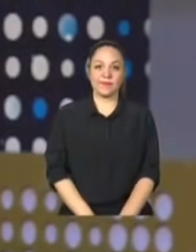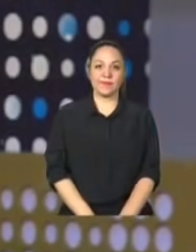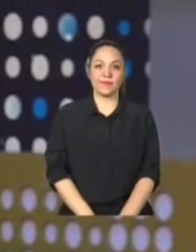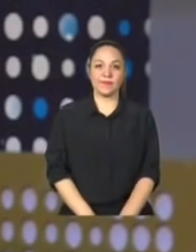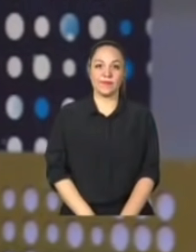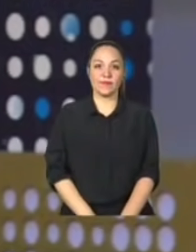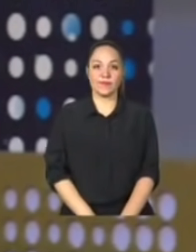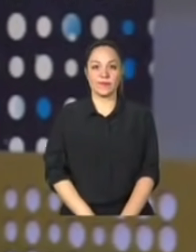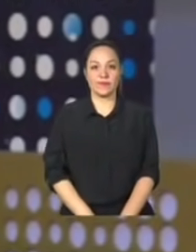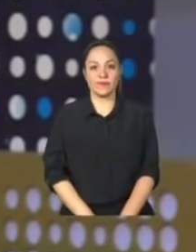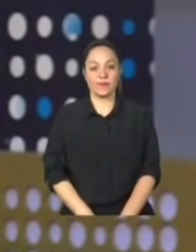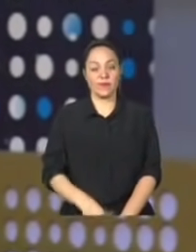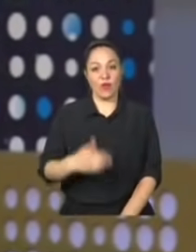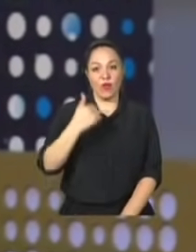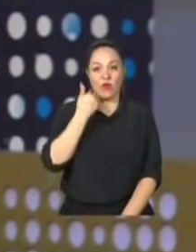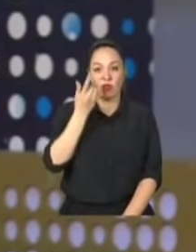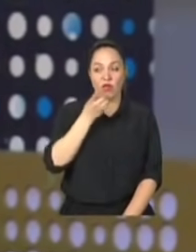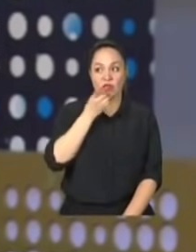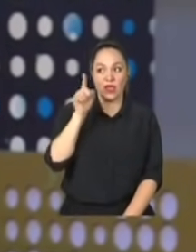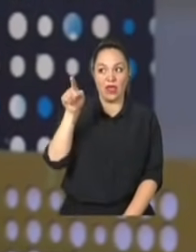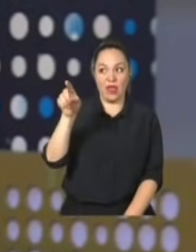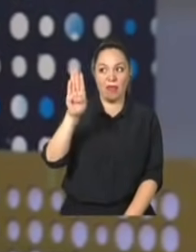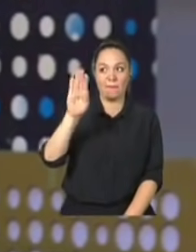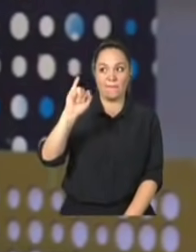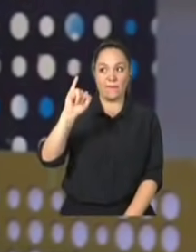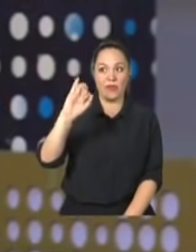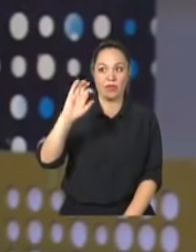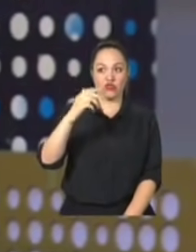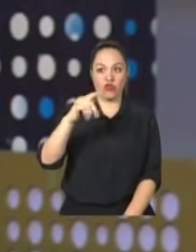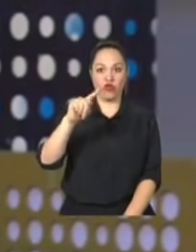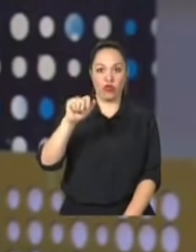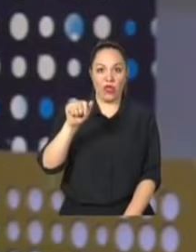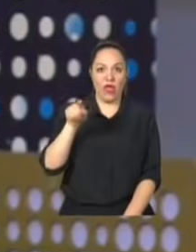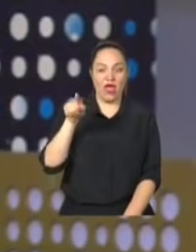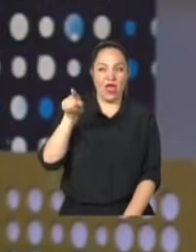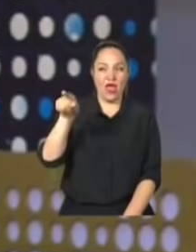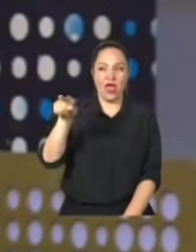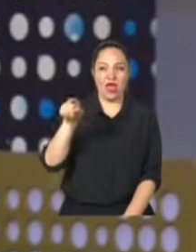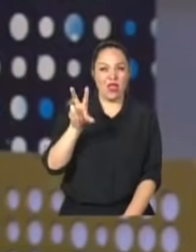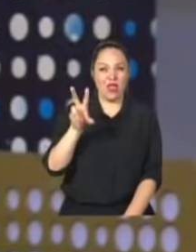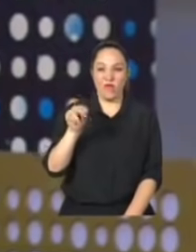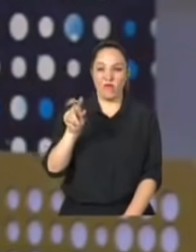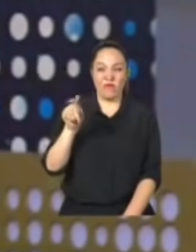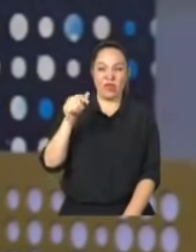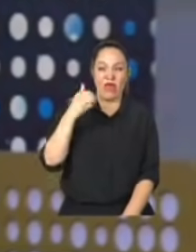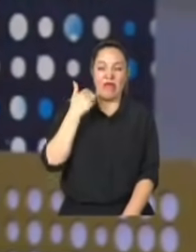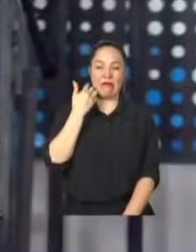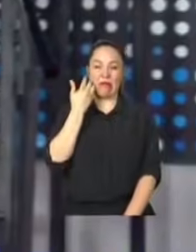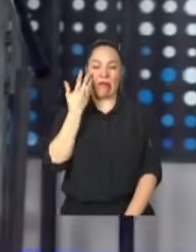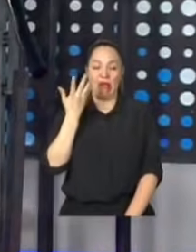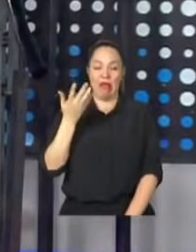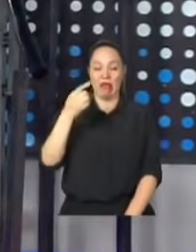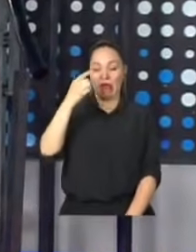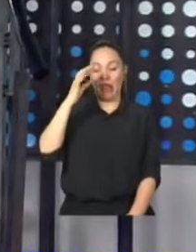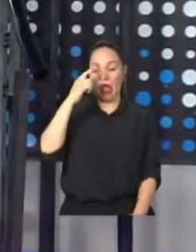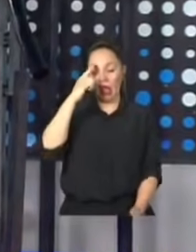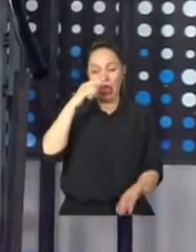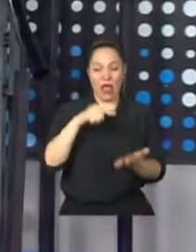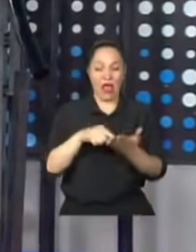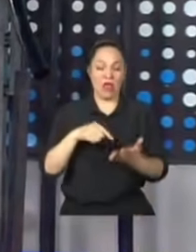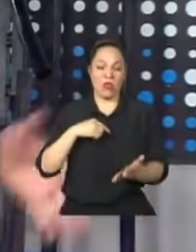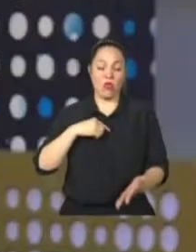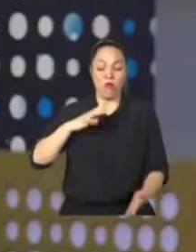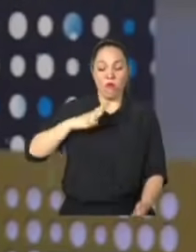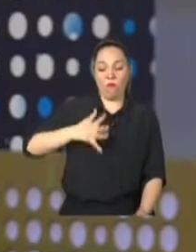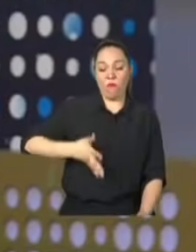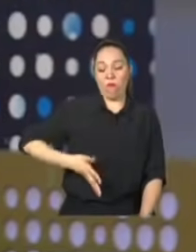Quiero decir a la bichota que ella no es cool. Ella se cree que es líder de las prendedoras y todo. ¡Ay,